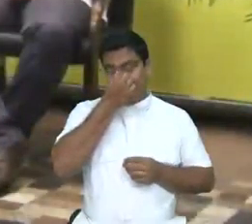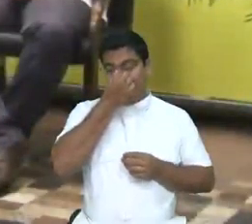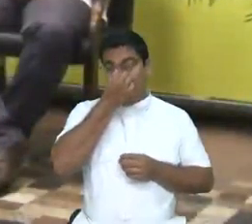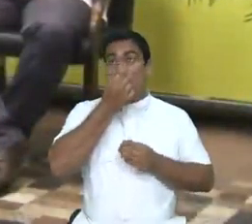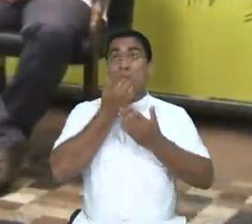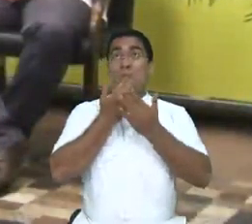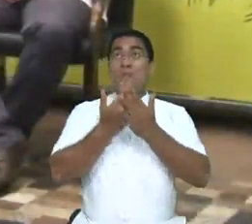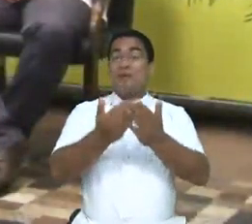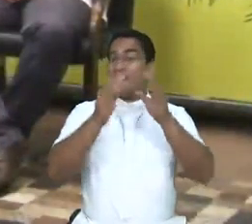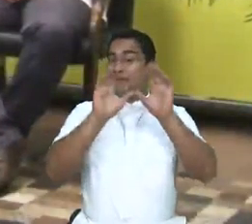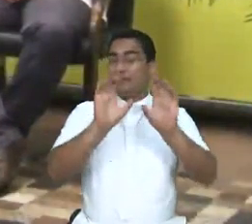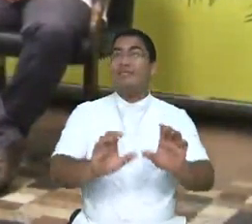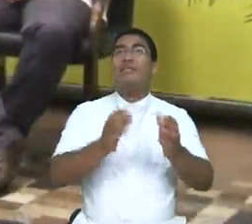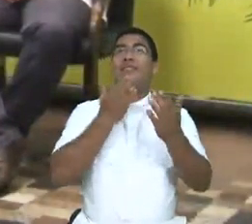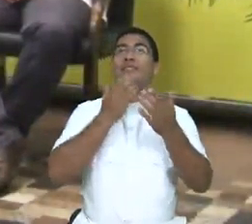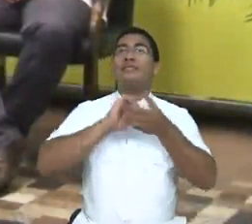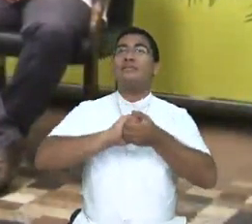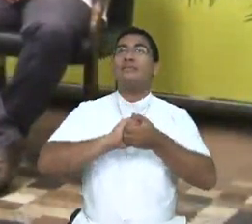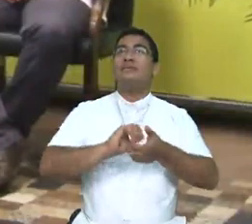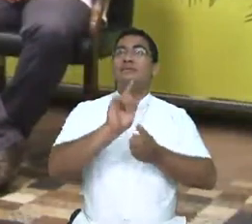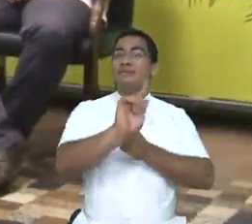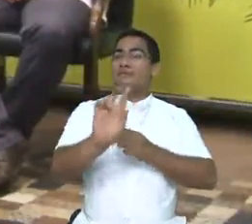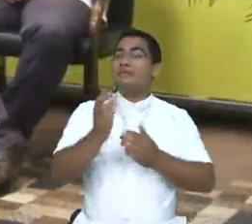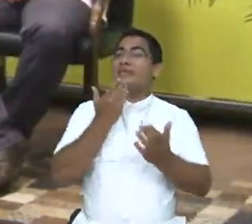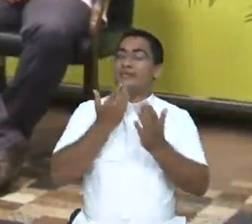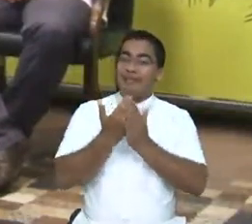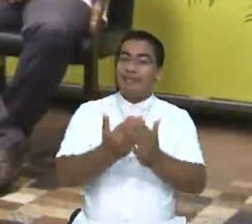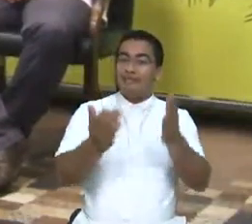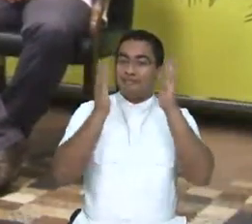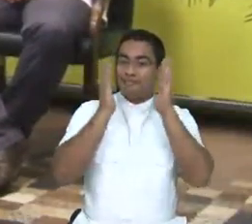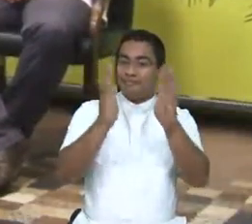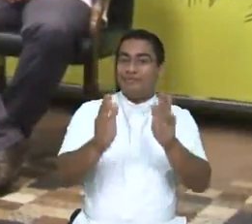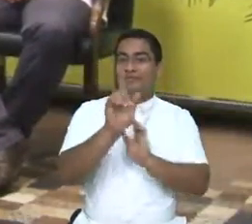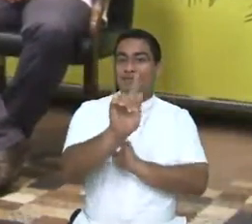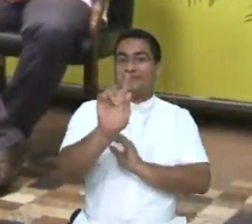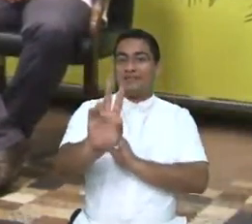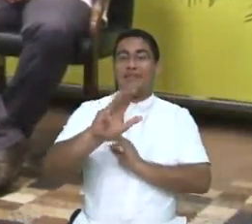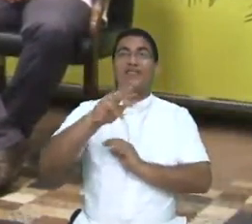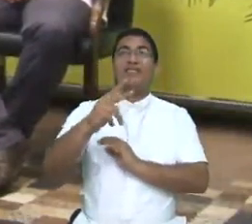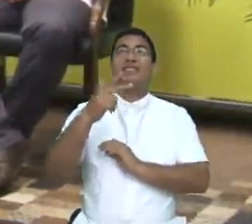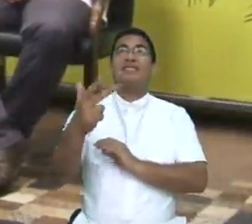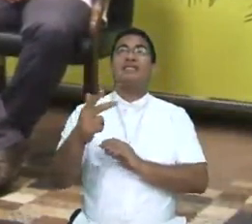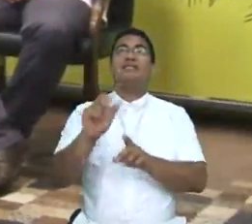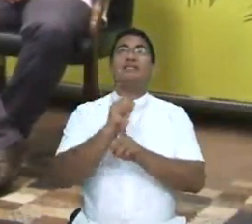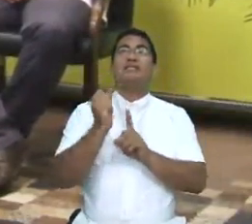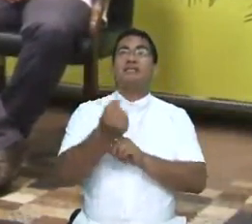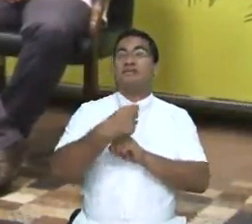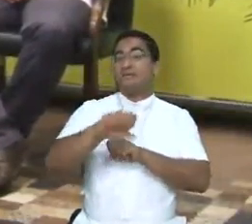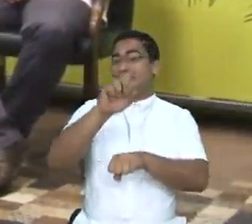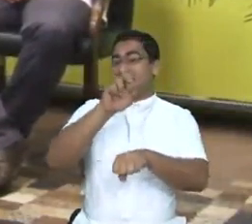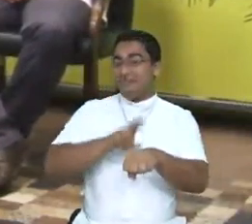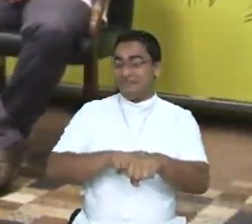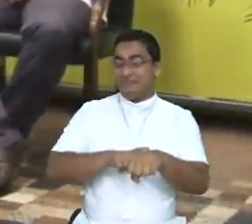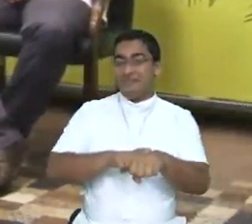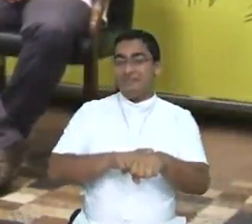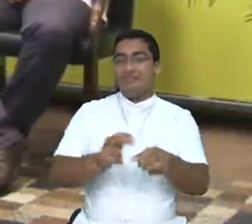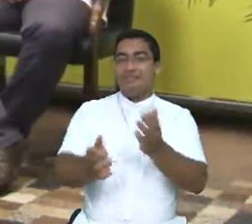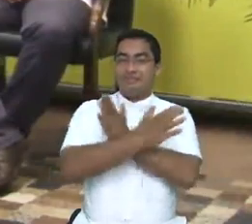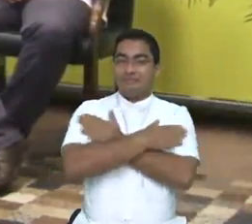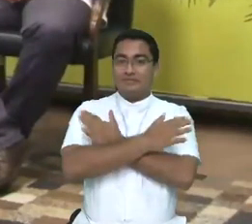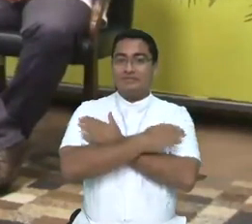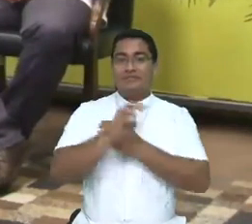Muy buenas tardes, amigos televidentes. Muchas gracias por su fiel sintonía. El canal 98, el canal parlamentario, el canal de la Asamblea Nacional. Les